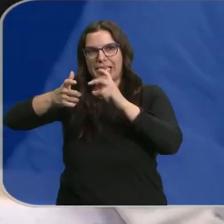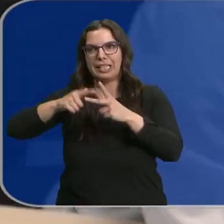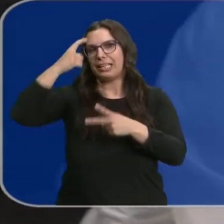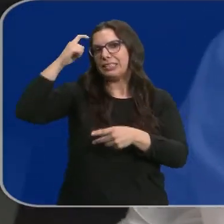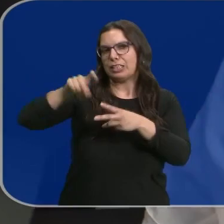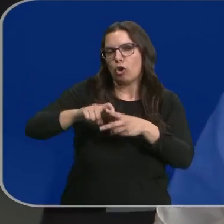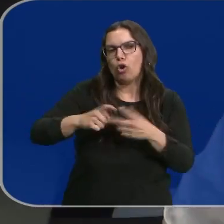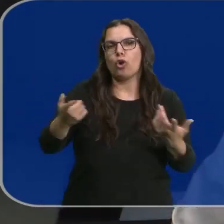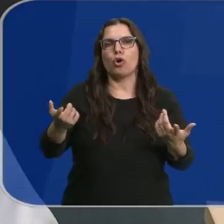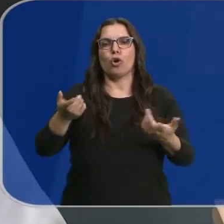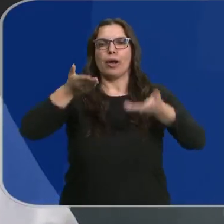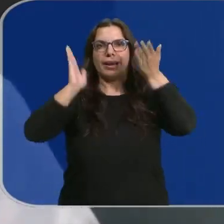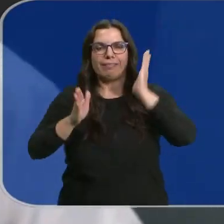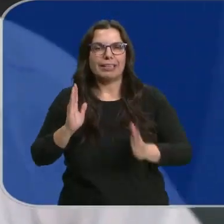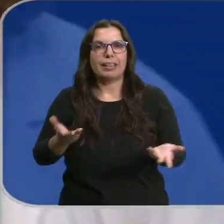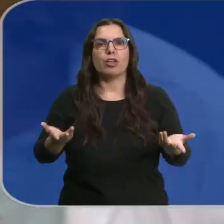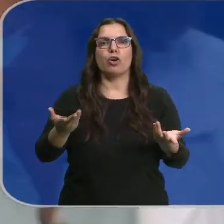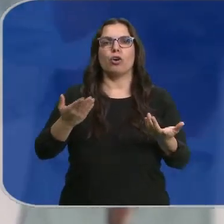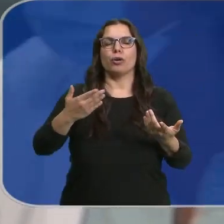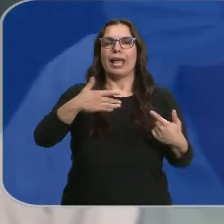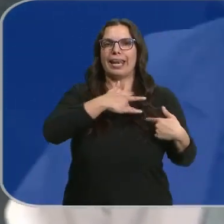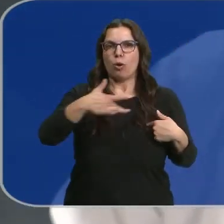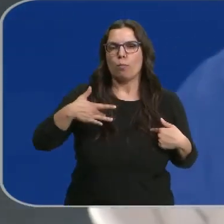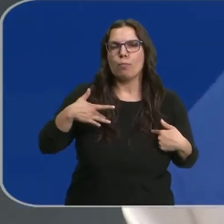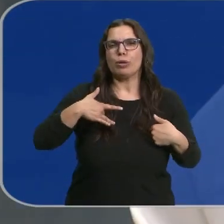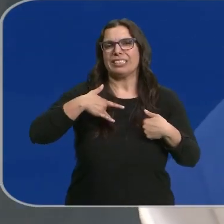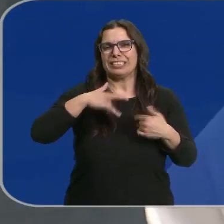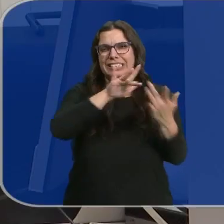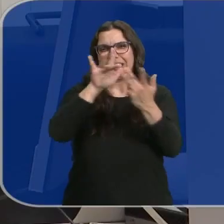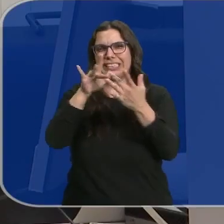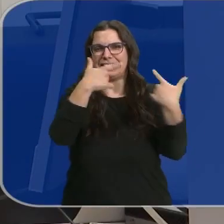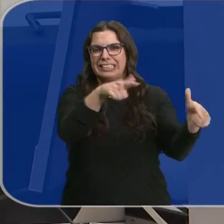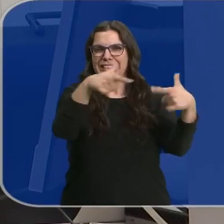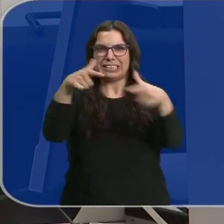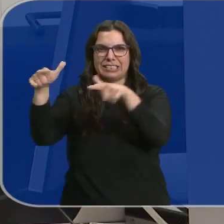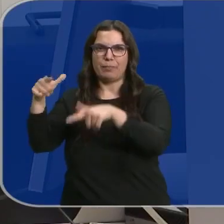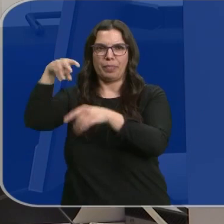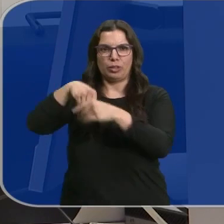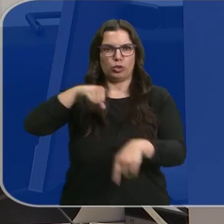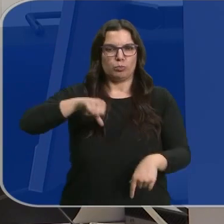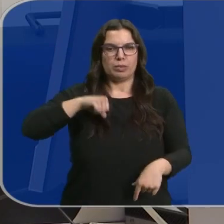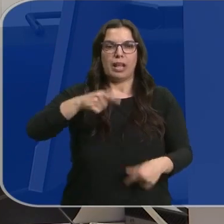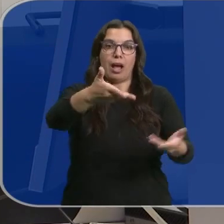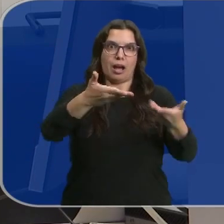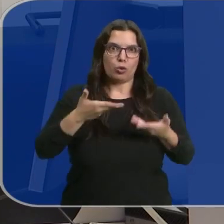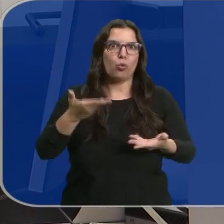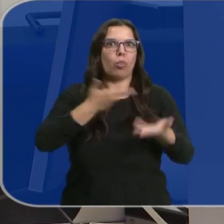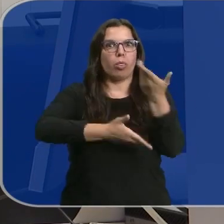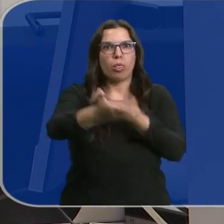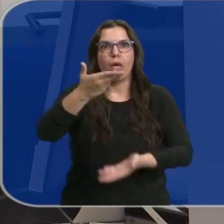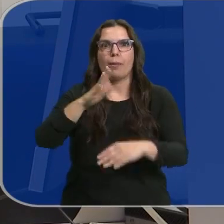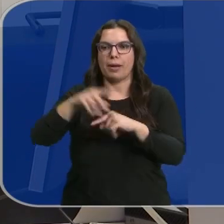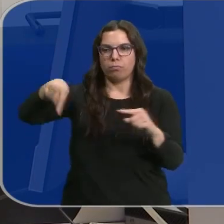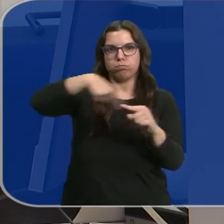al psicólogo, al rehabilitador, al neumólogo. Estamos en contacto con varias especialidades del hospital que nos están ayudando muchísimo